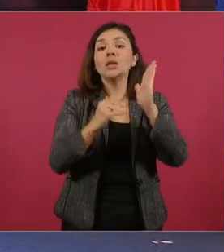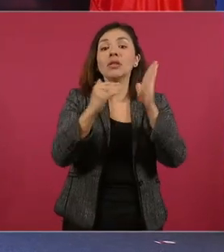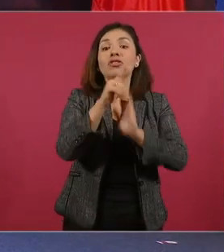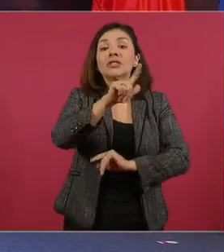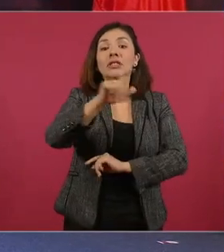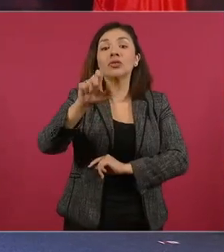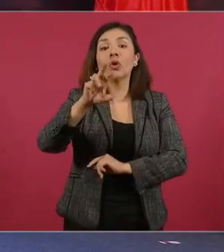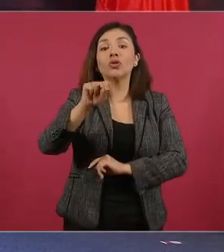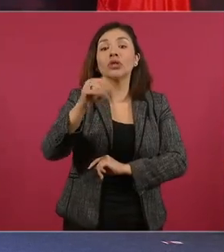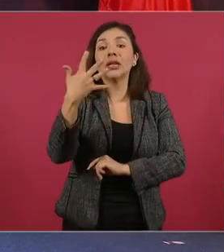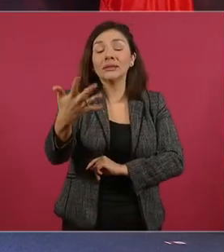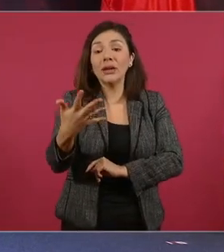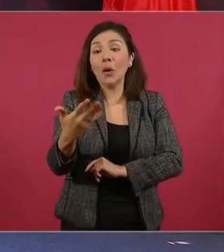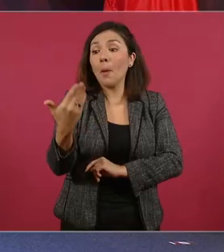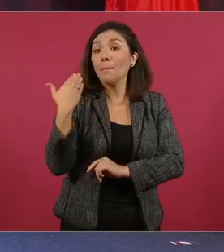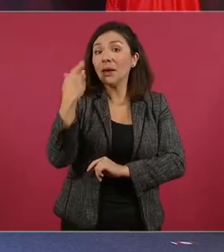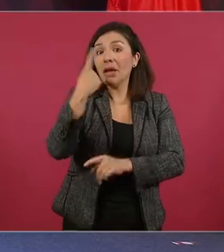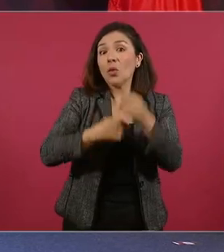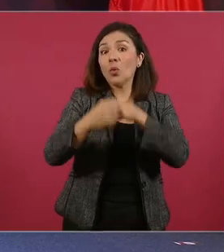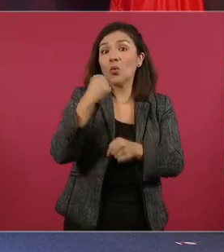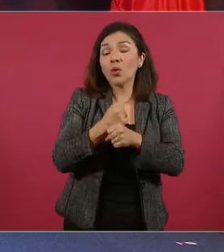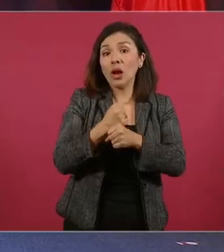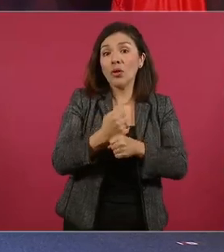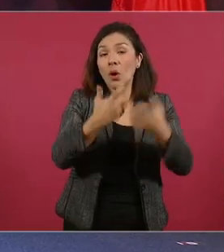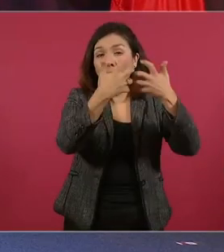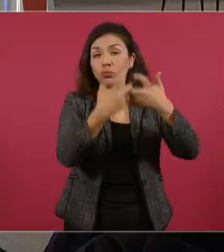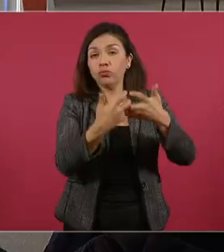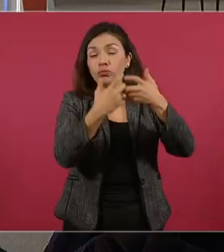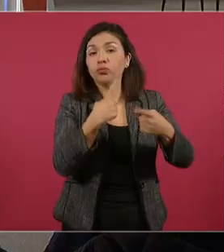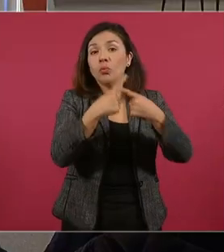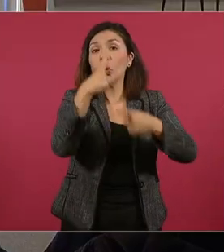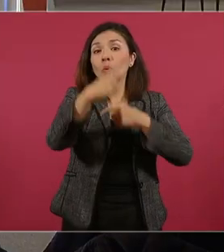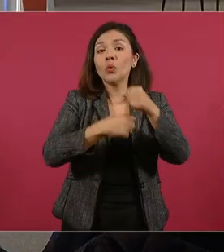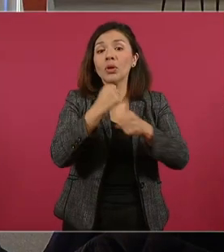1.785, y cerramos el año pasado promedio anual